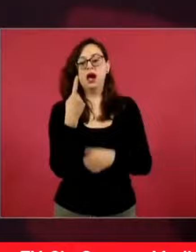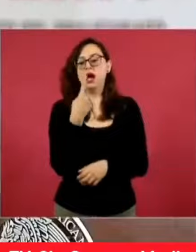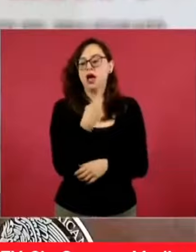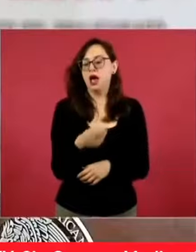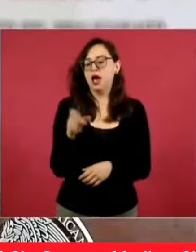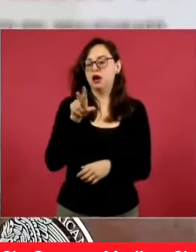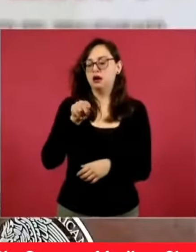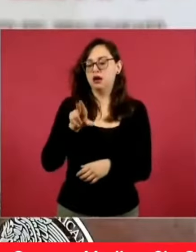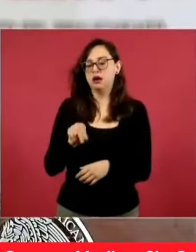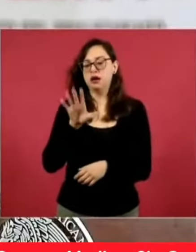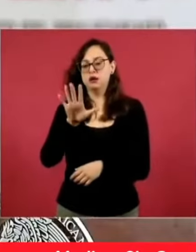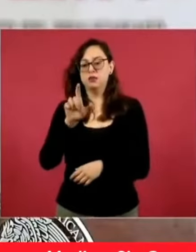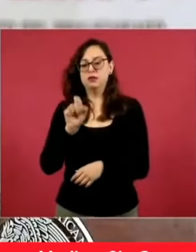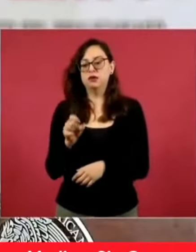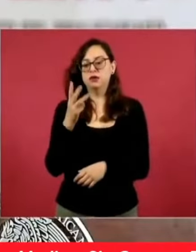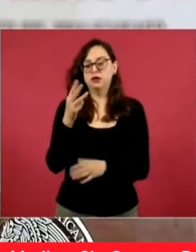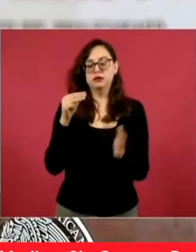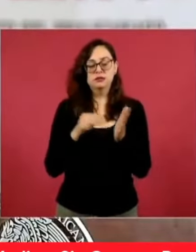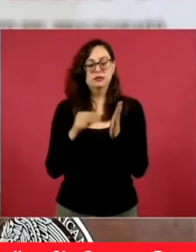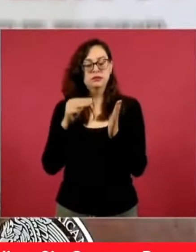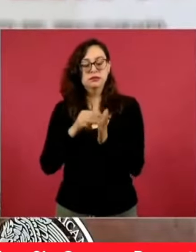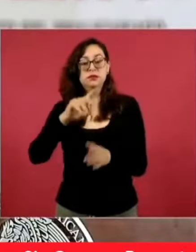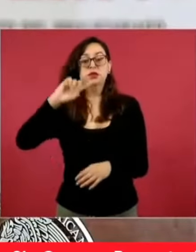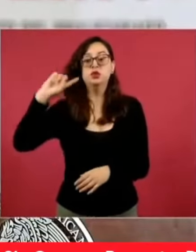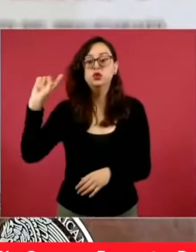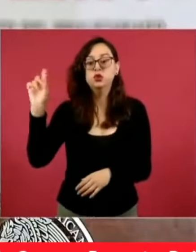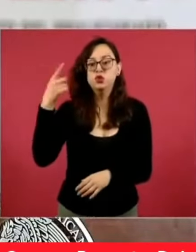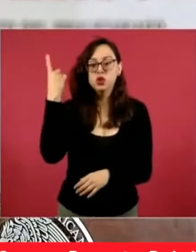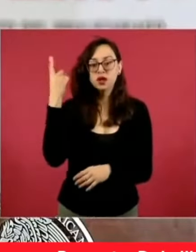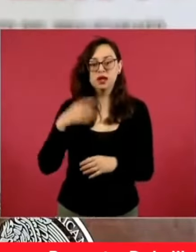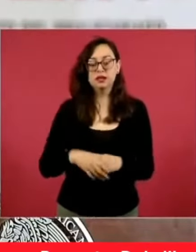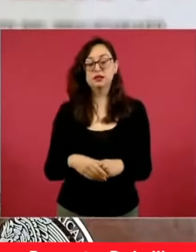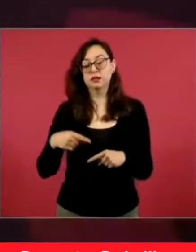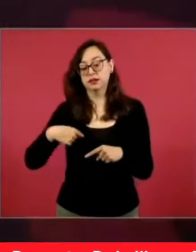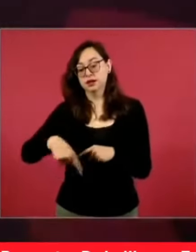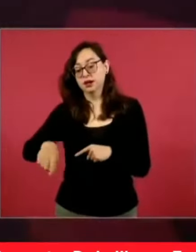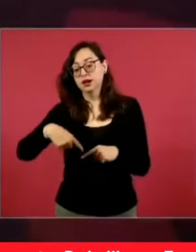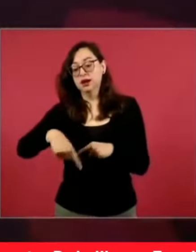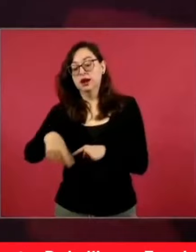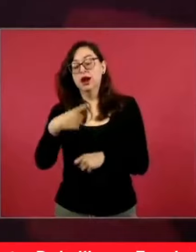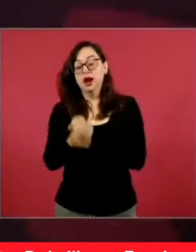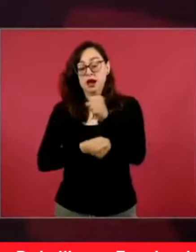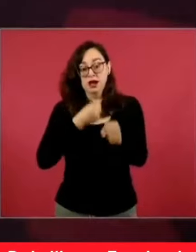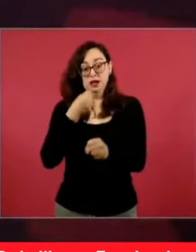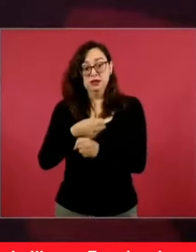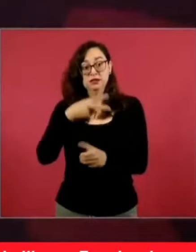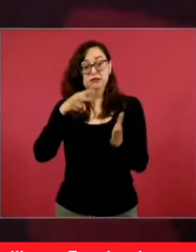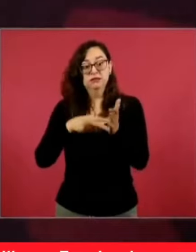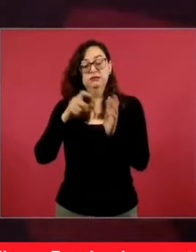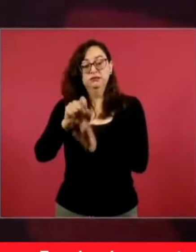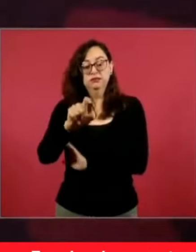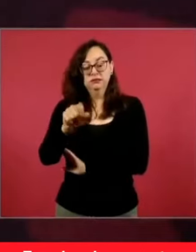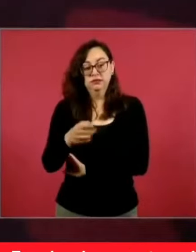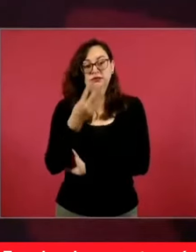185.3 mil millones de dólares. Se espera que al final del año, esta es la proyección que hacen,